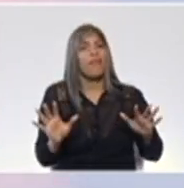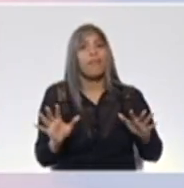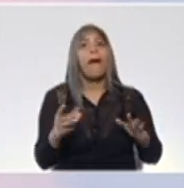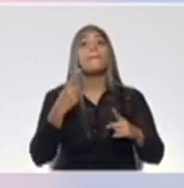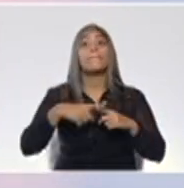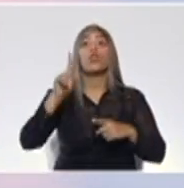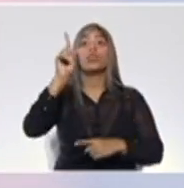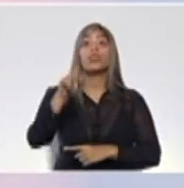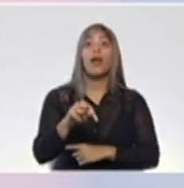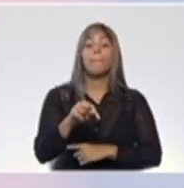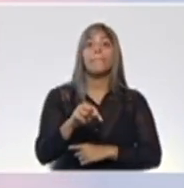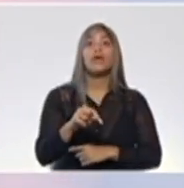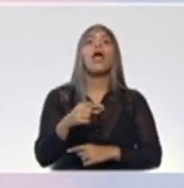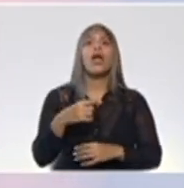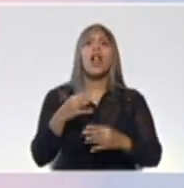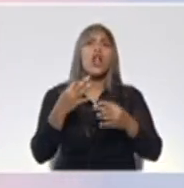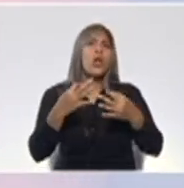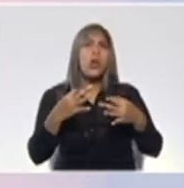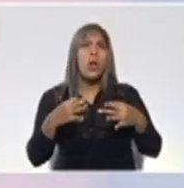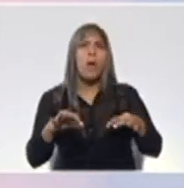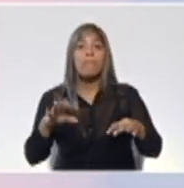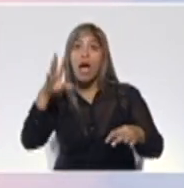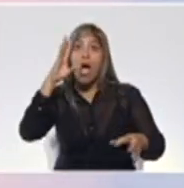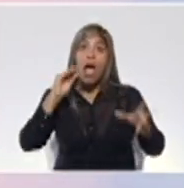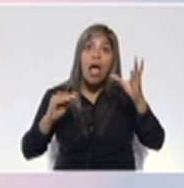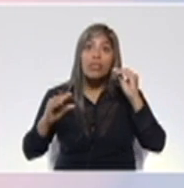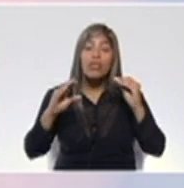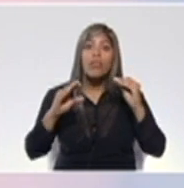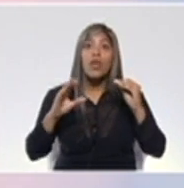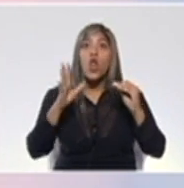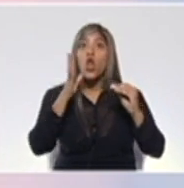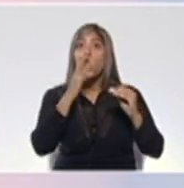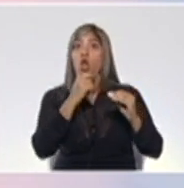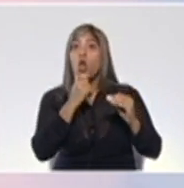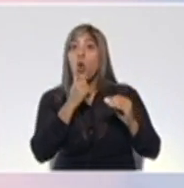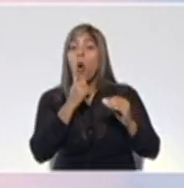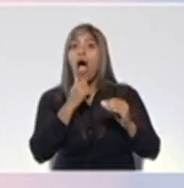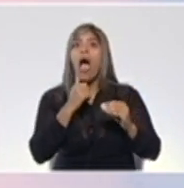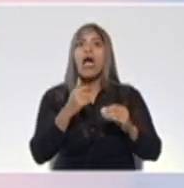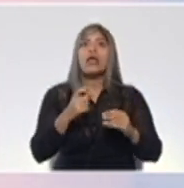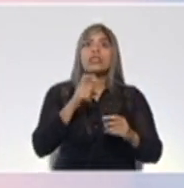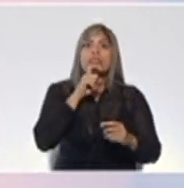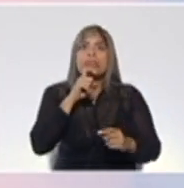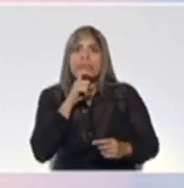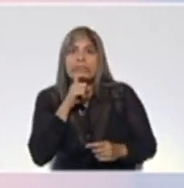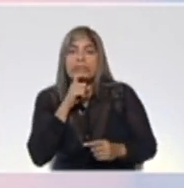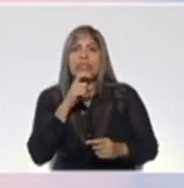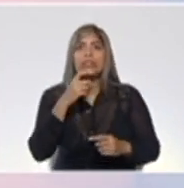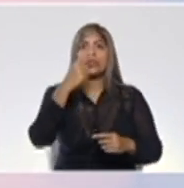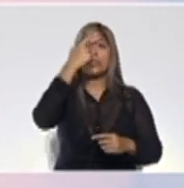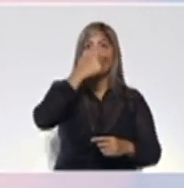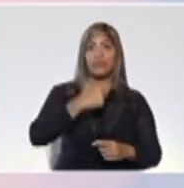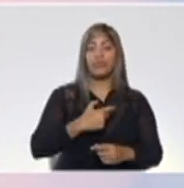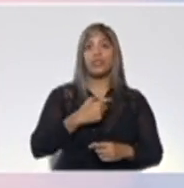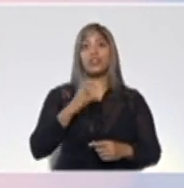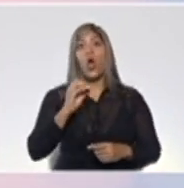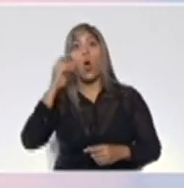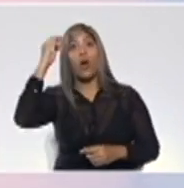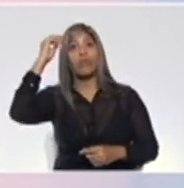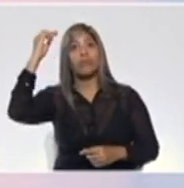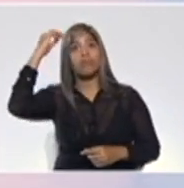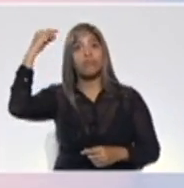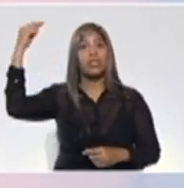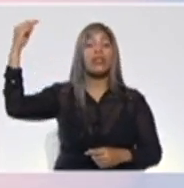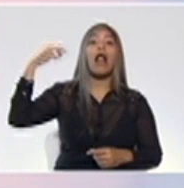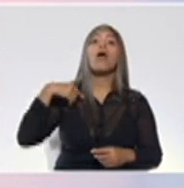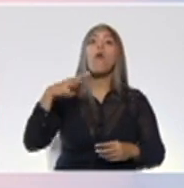pero también es algo común entender que no hay limitaciones ni físicas ni mentales para poder comprender los conceptos